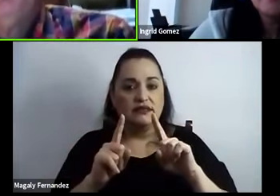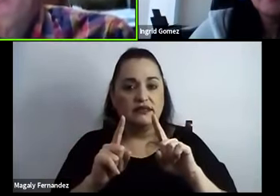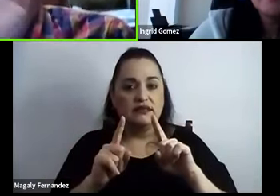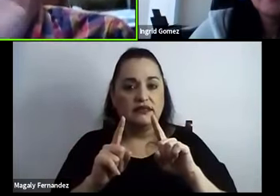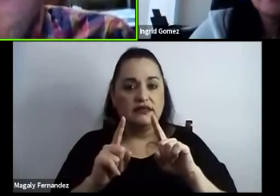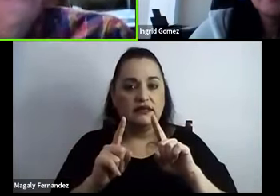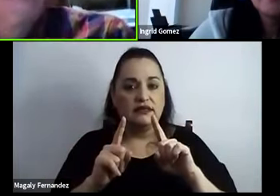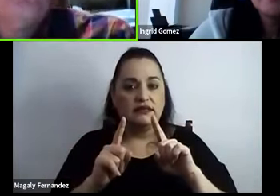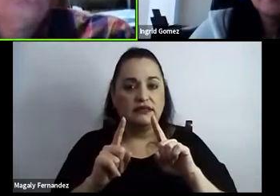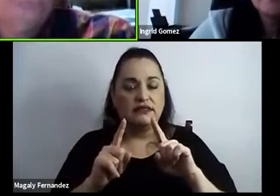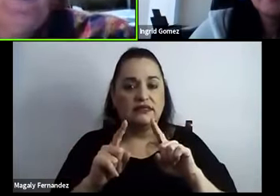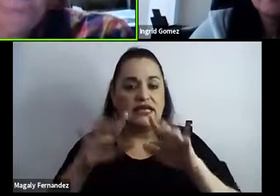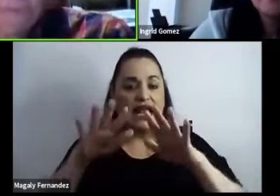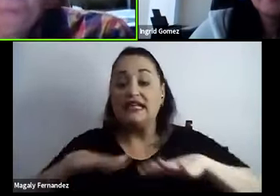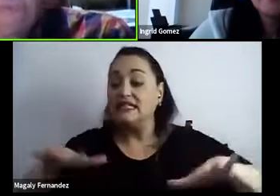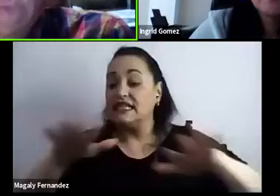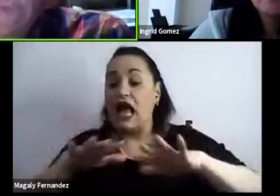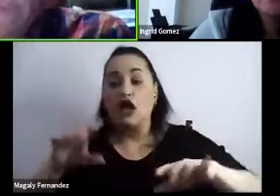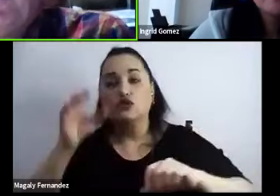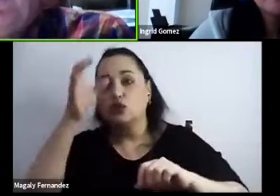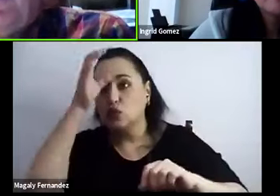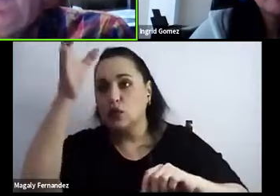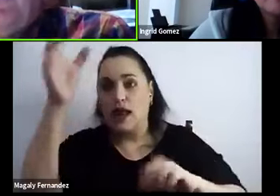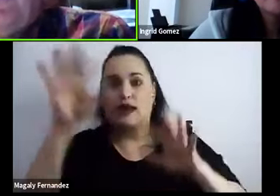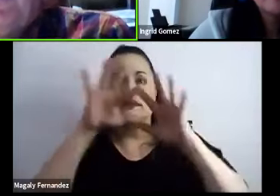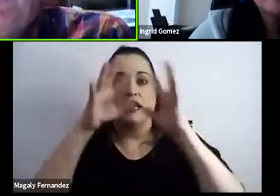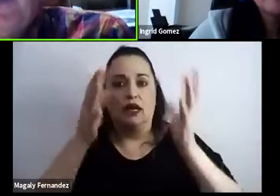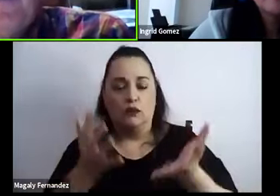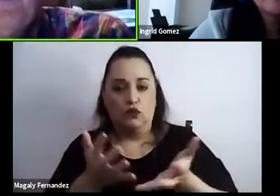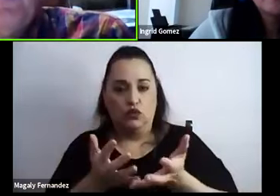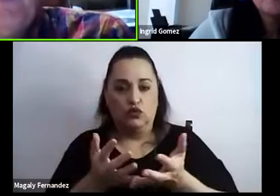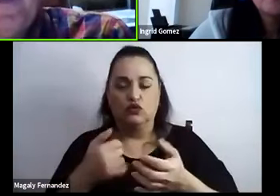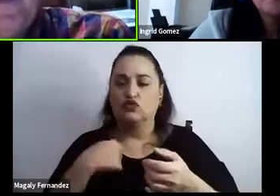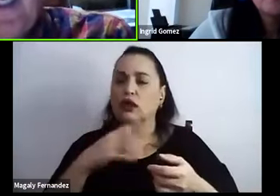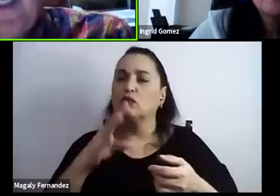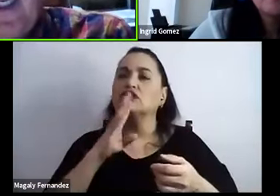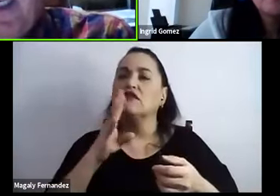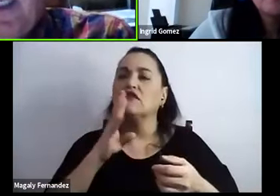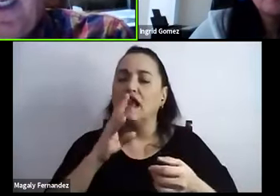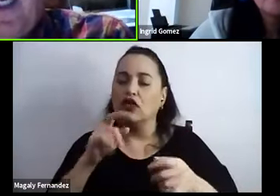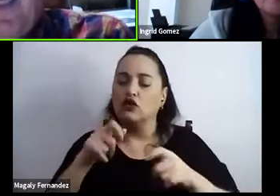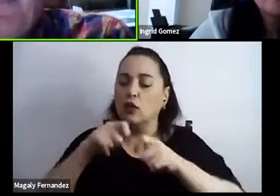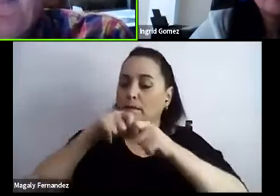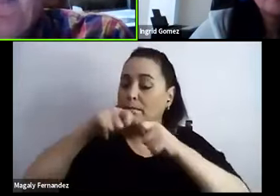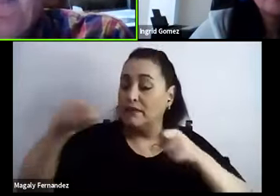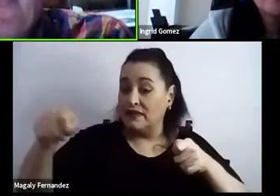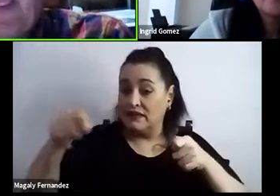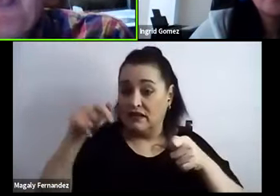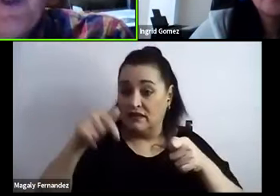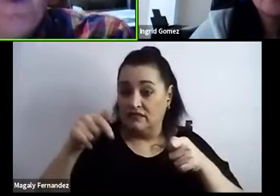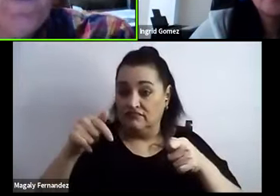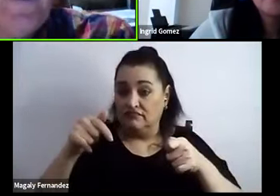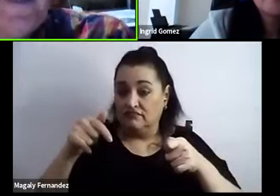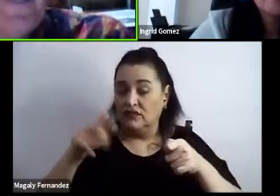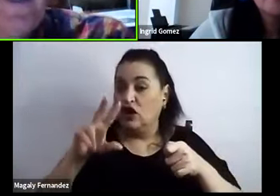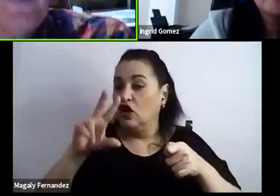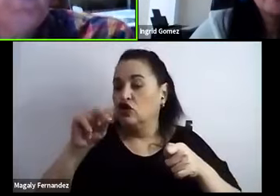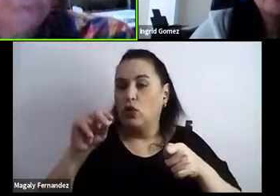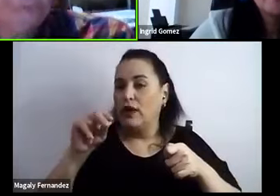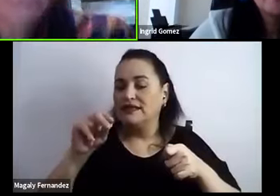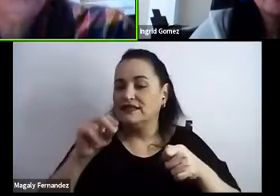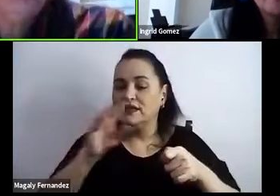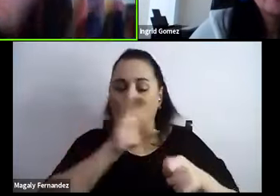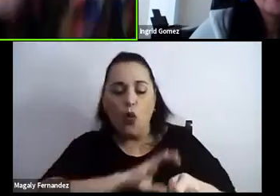diferentes escenarios culturales en el mundo. Estamos hablando de una métrica que no es cualitativa,